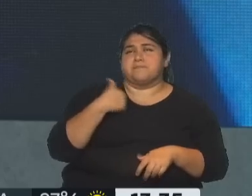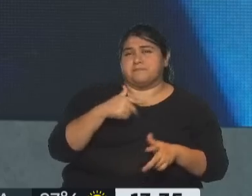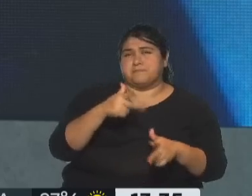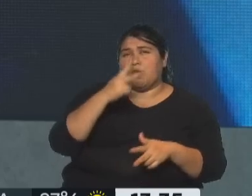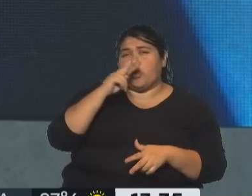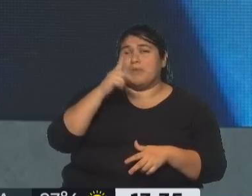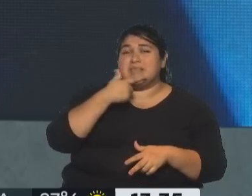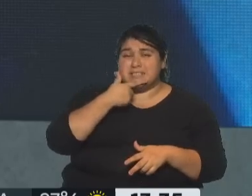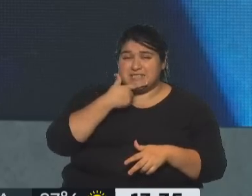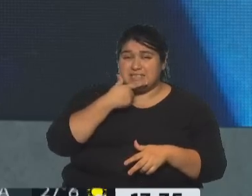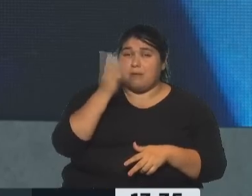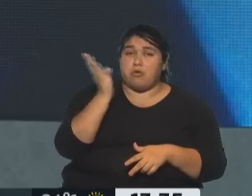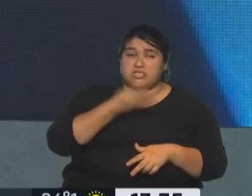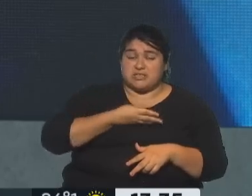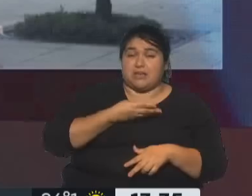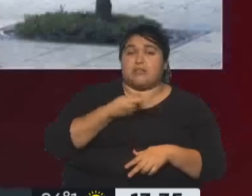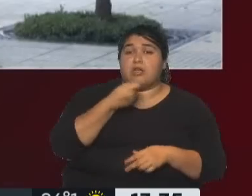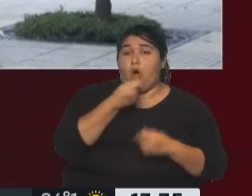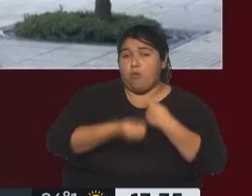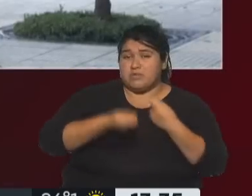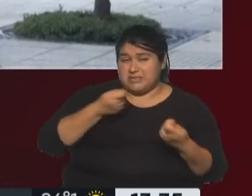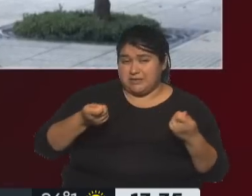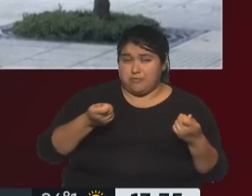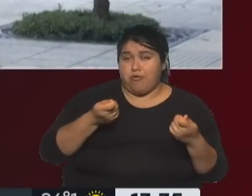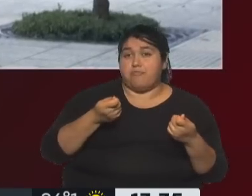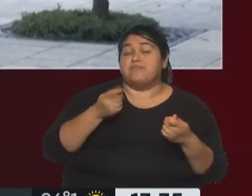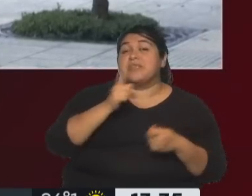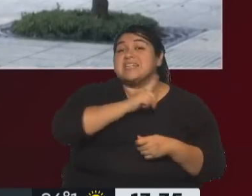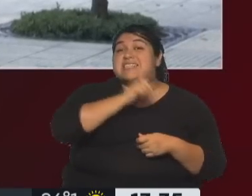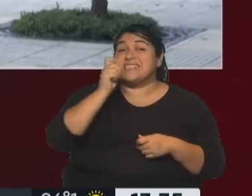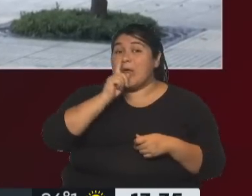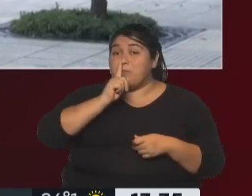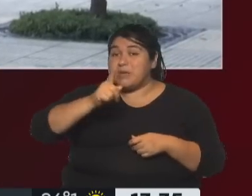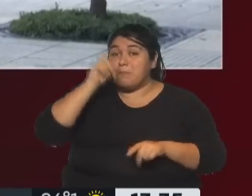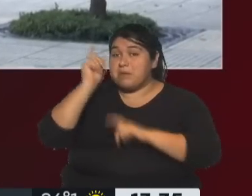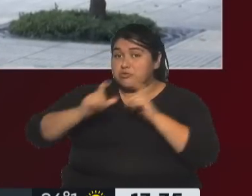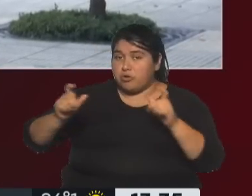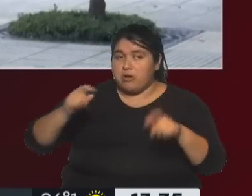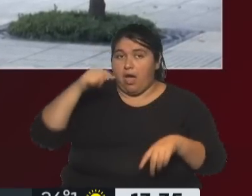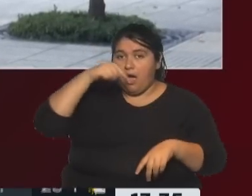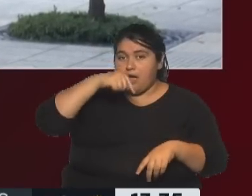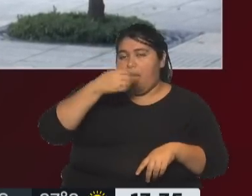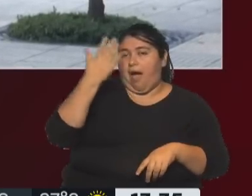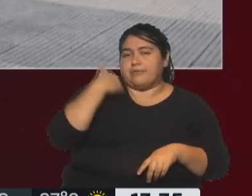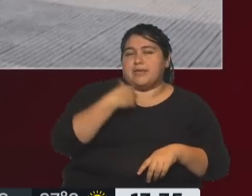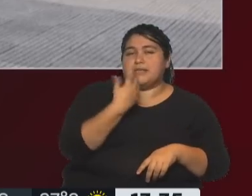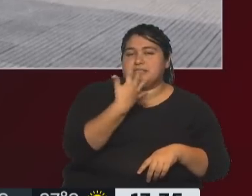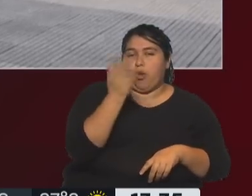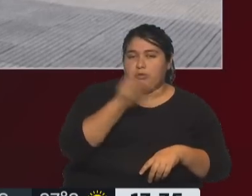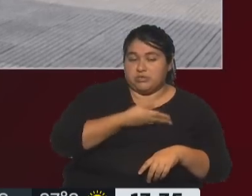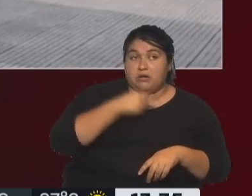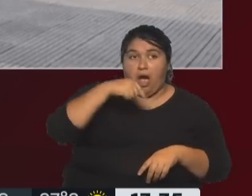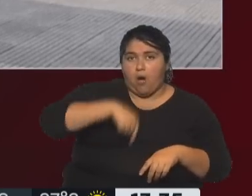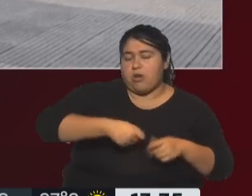2017 la tasa de homicidios era de poco más de un 5 cada 100.000 habitantes, actualmente del 25. Pasó de ser uno